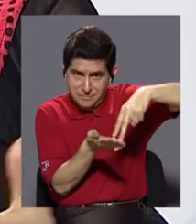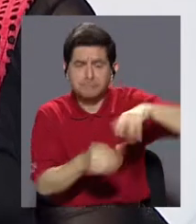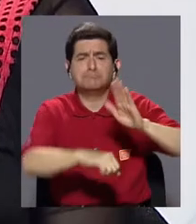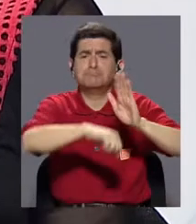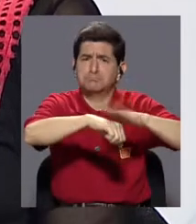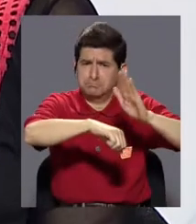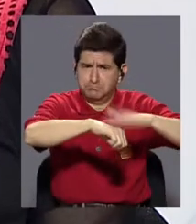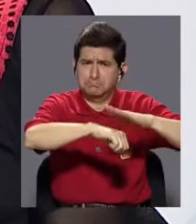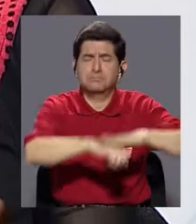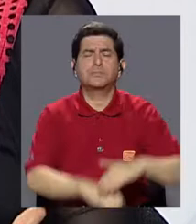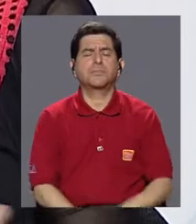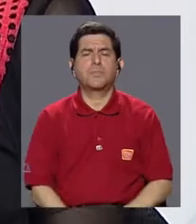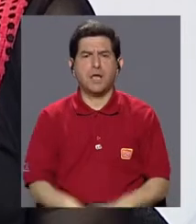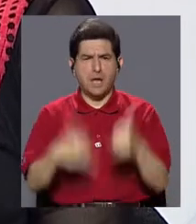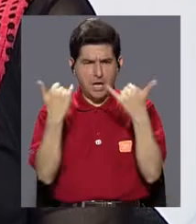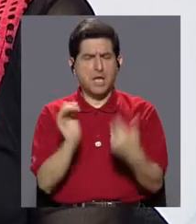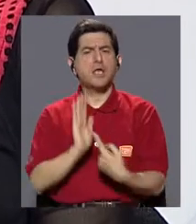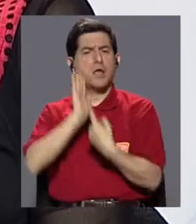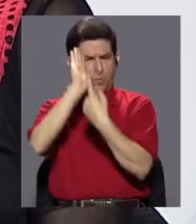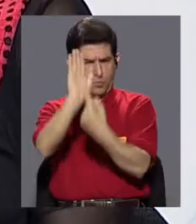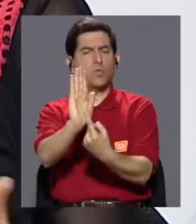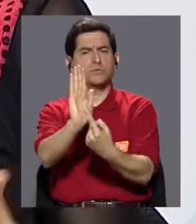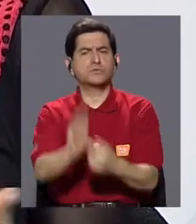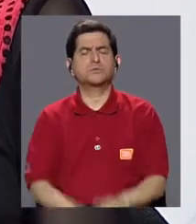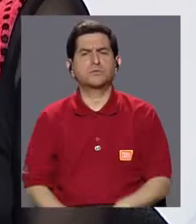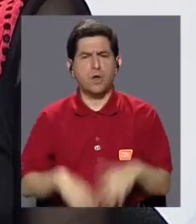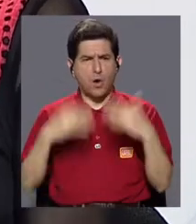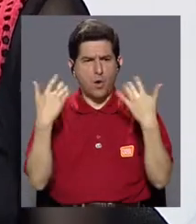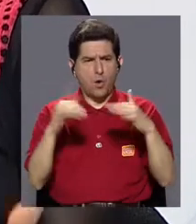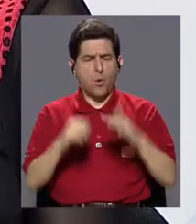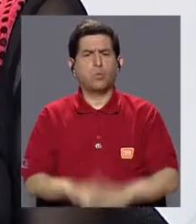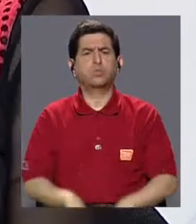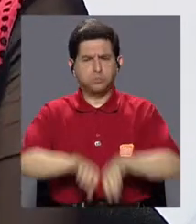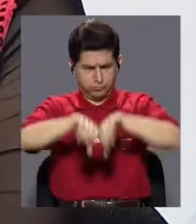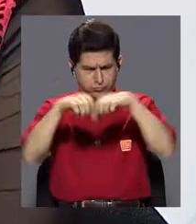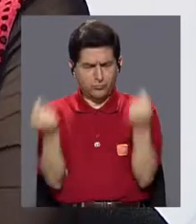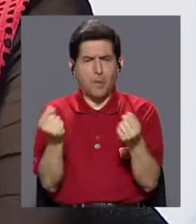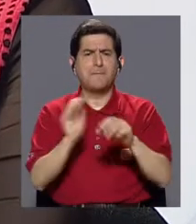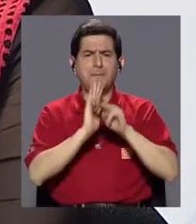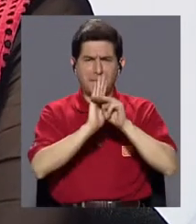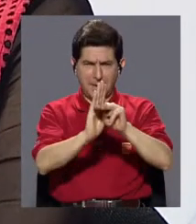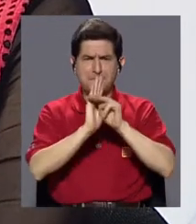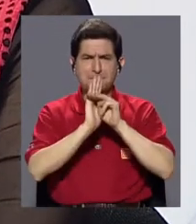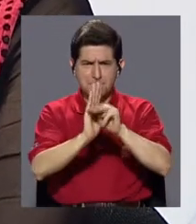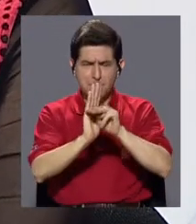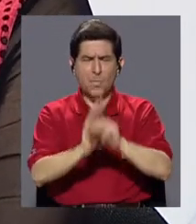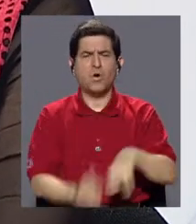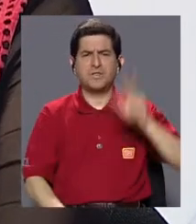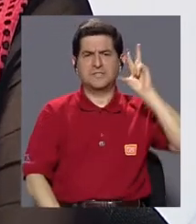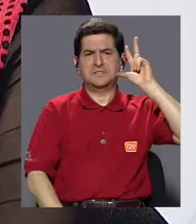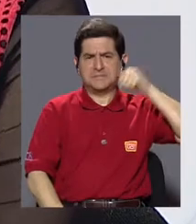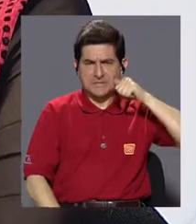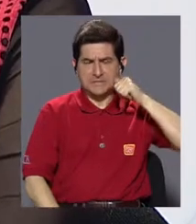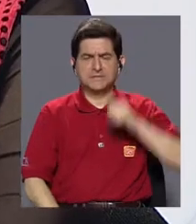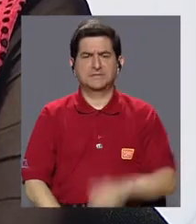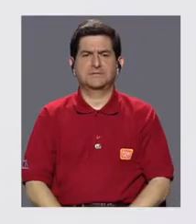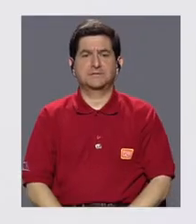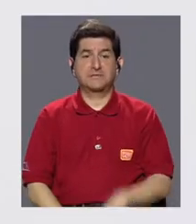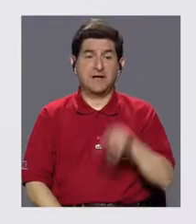permite llamar ha evidenciado ser tremendamente transgresora de esos patrones machistas